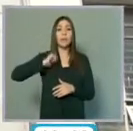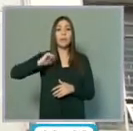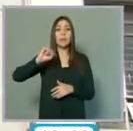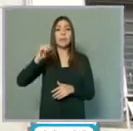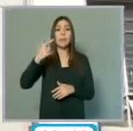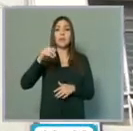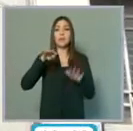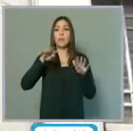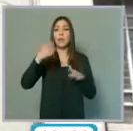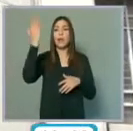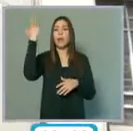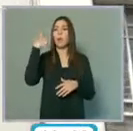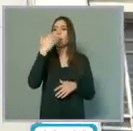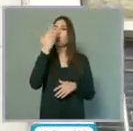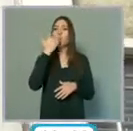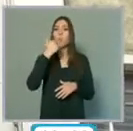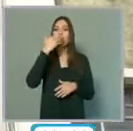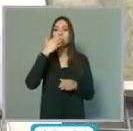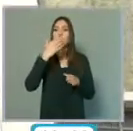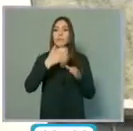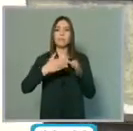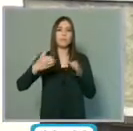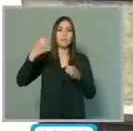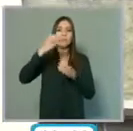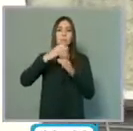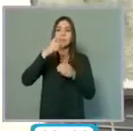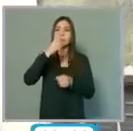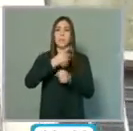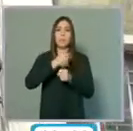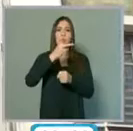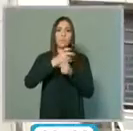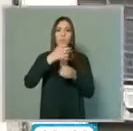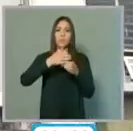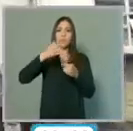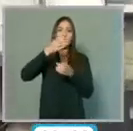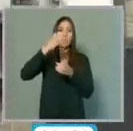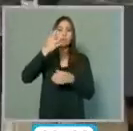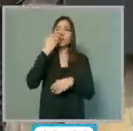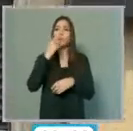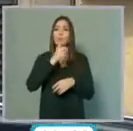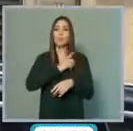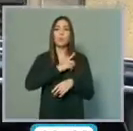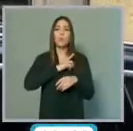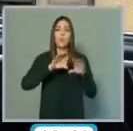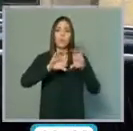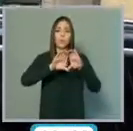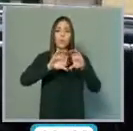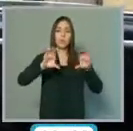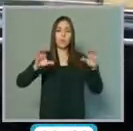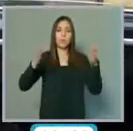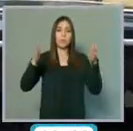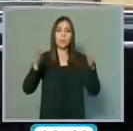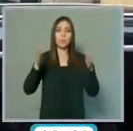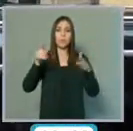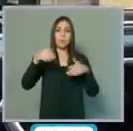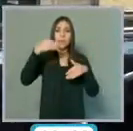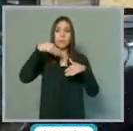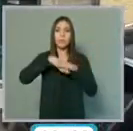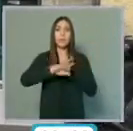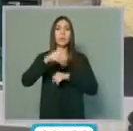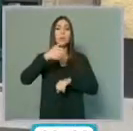19 no existía ni el primero ni el segundo piso, solamente la parte de abajo, que es el